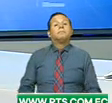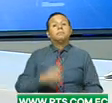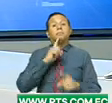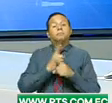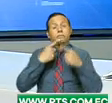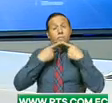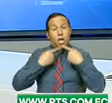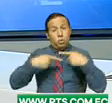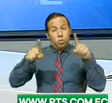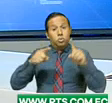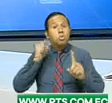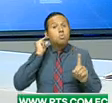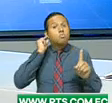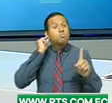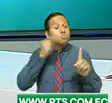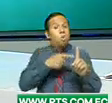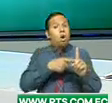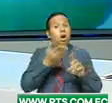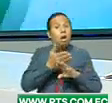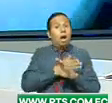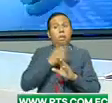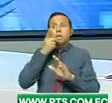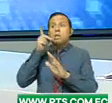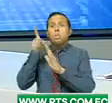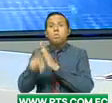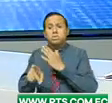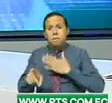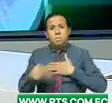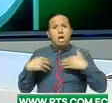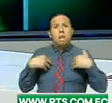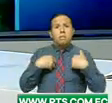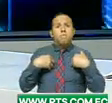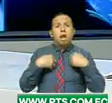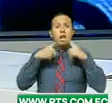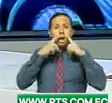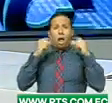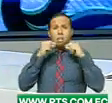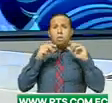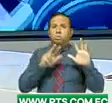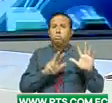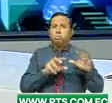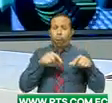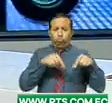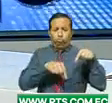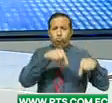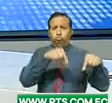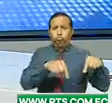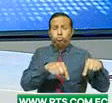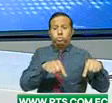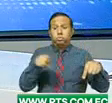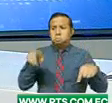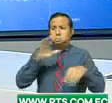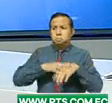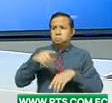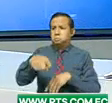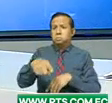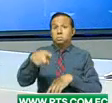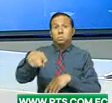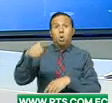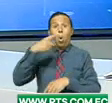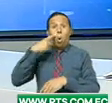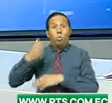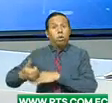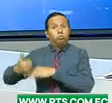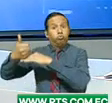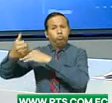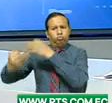mujer denunció la muerte de sus tres gatos en el norte de Guayaquil. El culpable fue sentenciado a 9 días de prisión y el pago de $1,500. Y